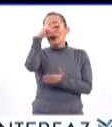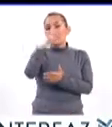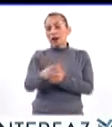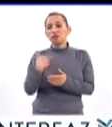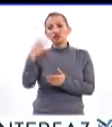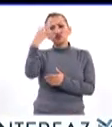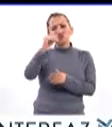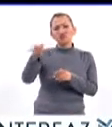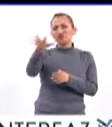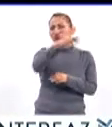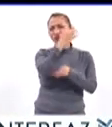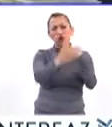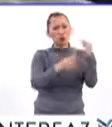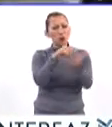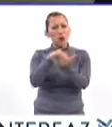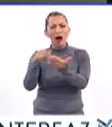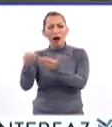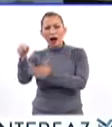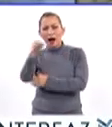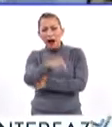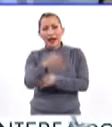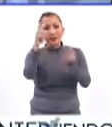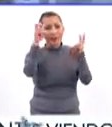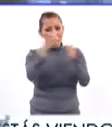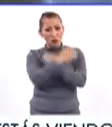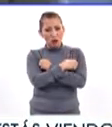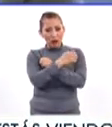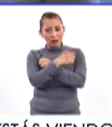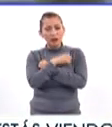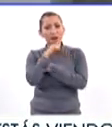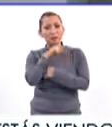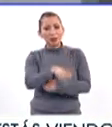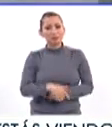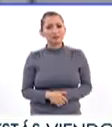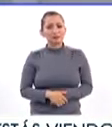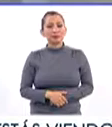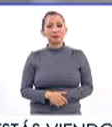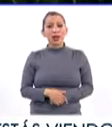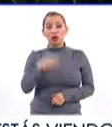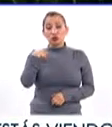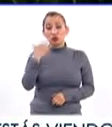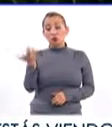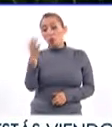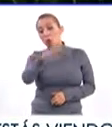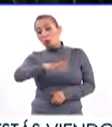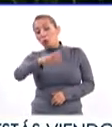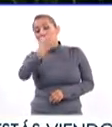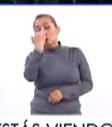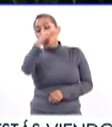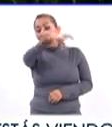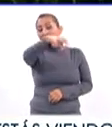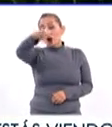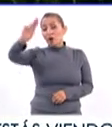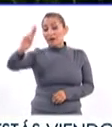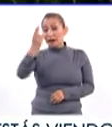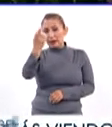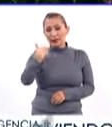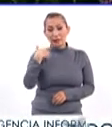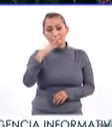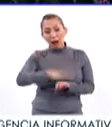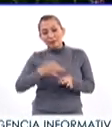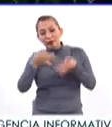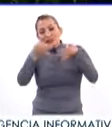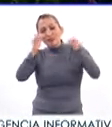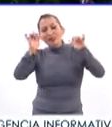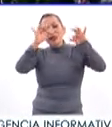es atractiva en todos los sentidos. En materia educativa, también. Su oferta en el nivel superior la coloca en las